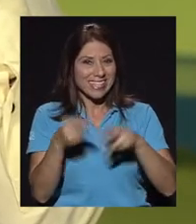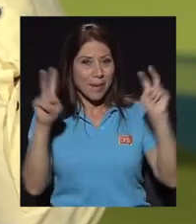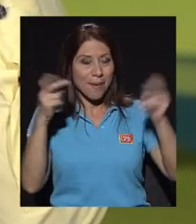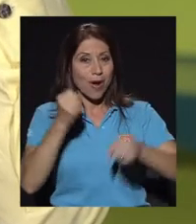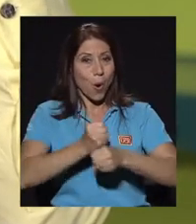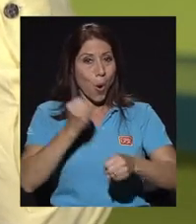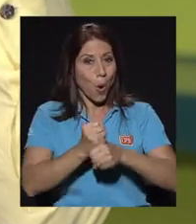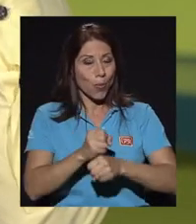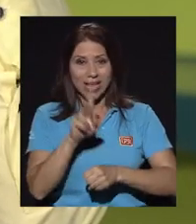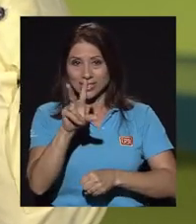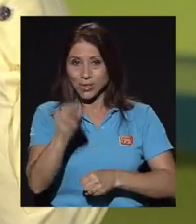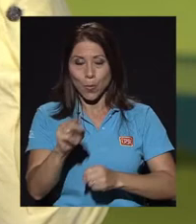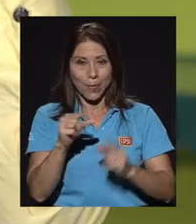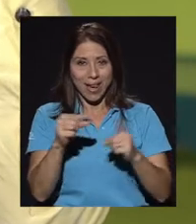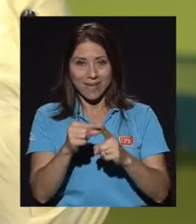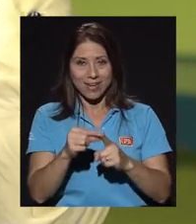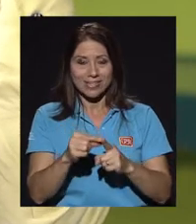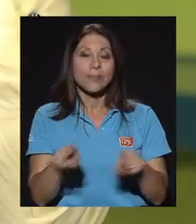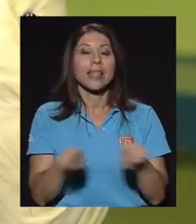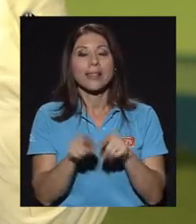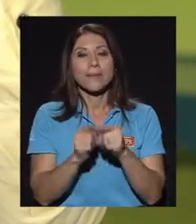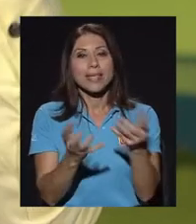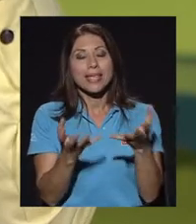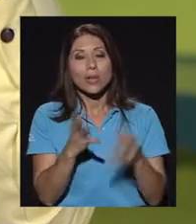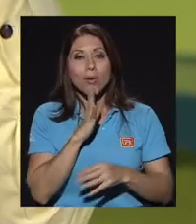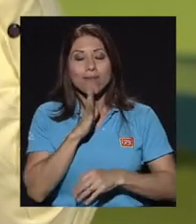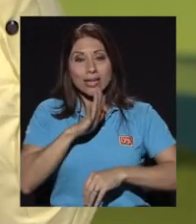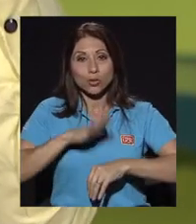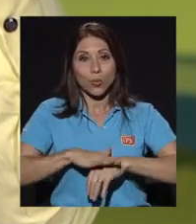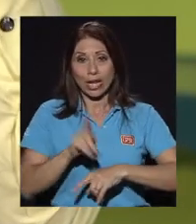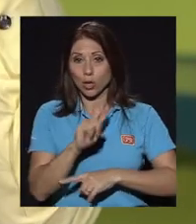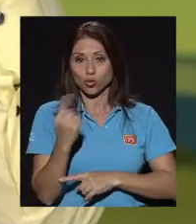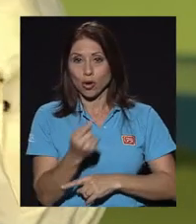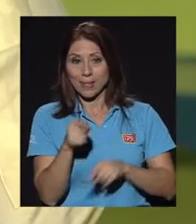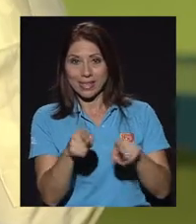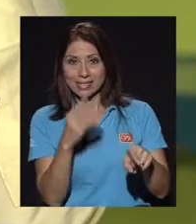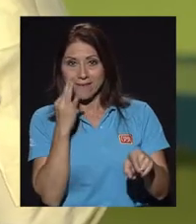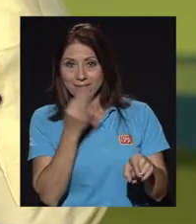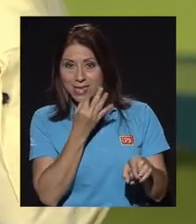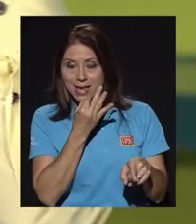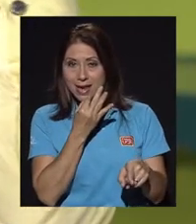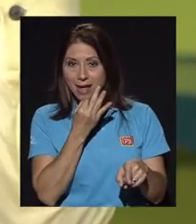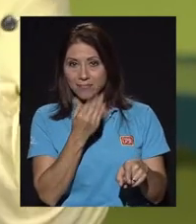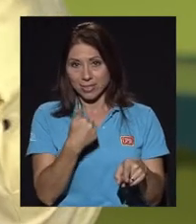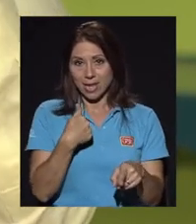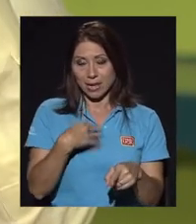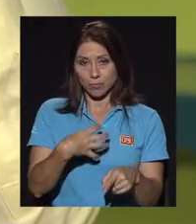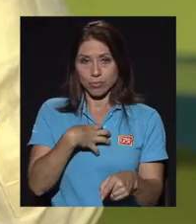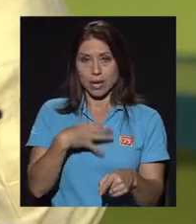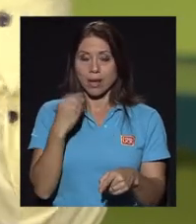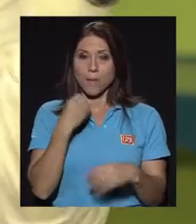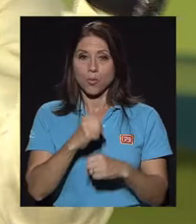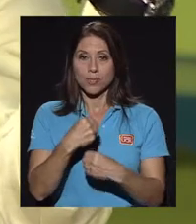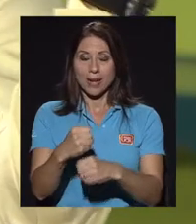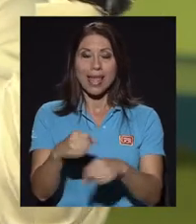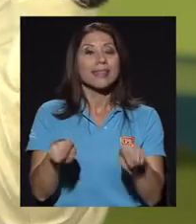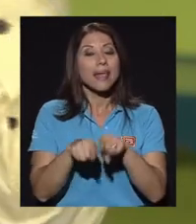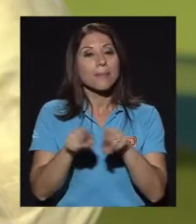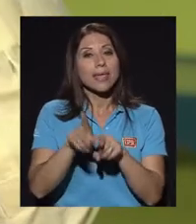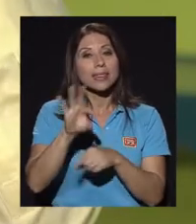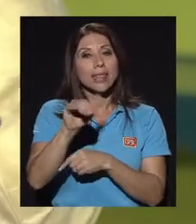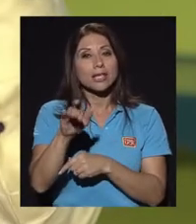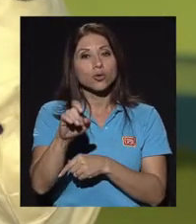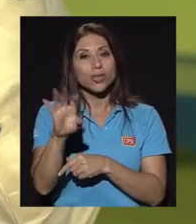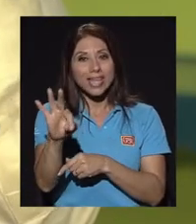Palabras. No quisiera terminar también sin referirme de que no solo esta finca cuenta la municipalidad, ¿verdad? Hay una finca en